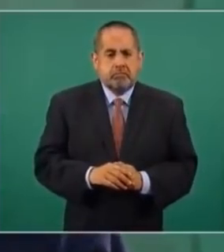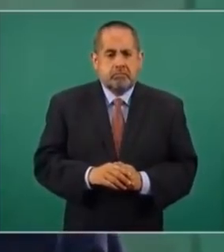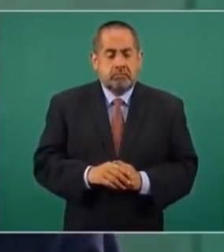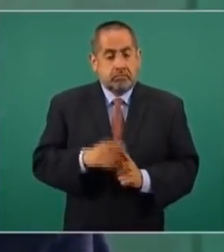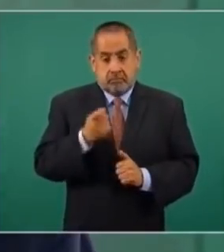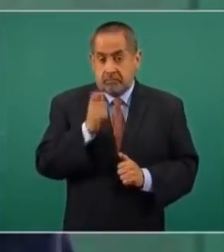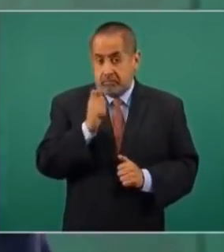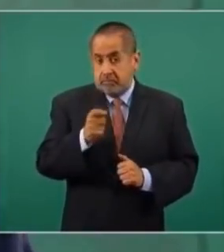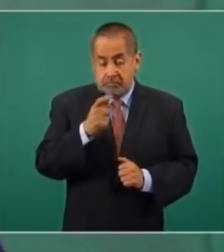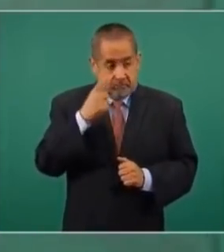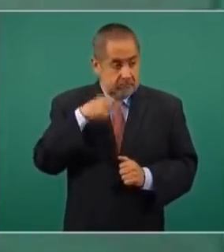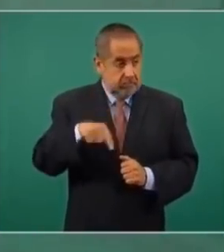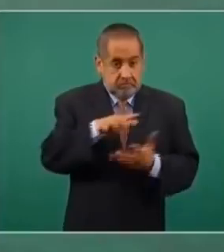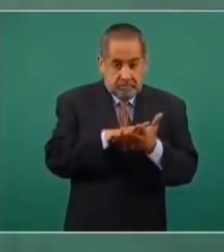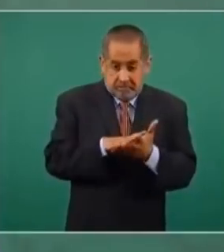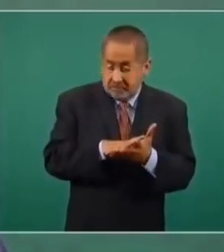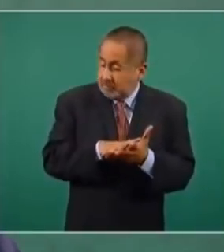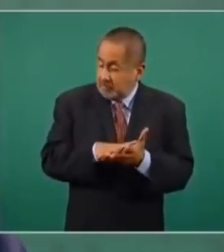y la mayoría,